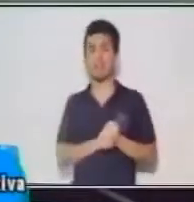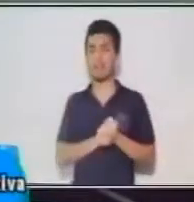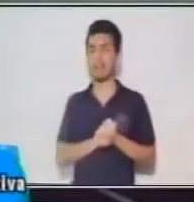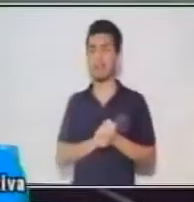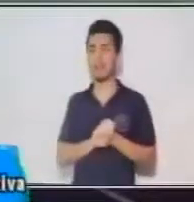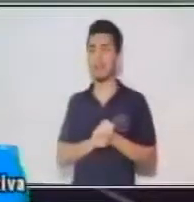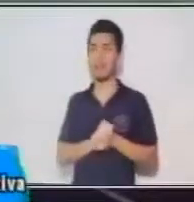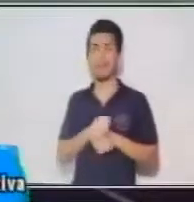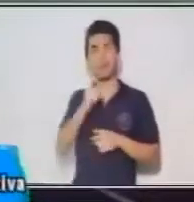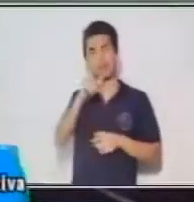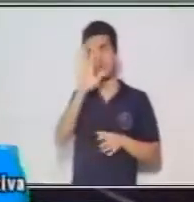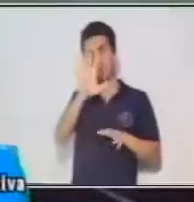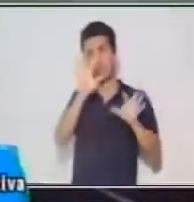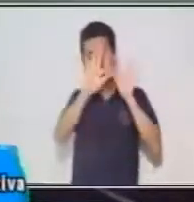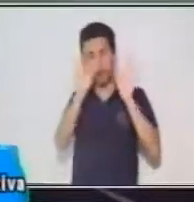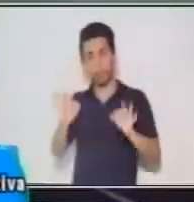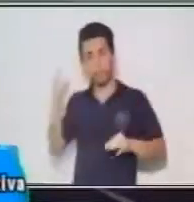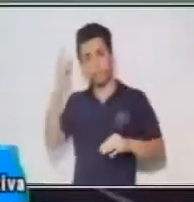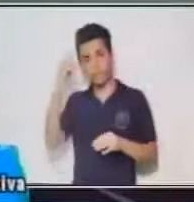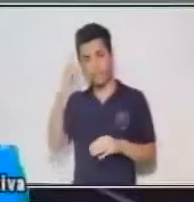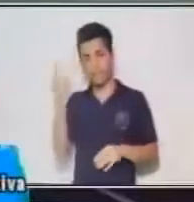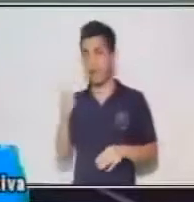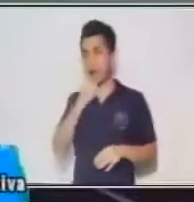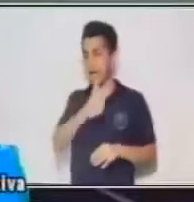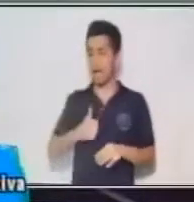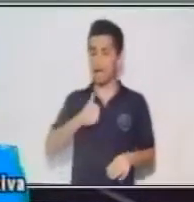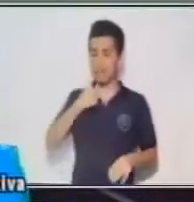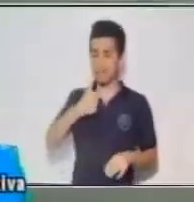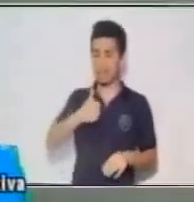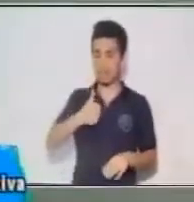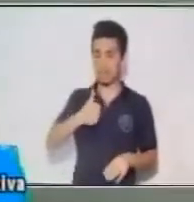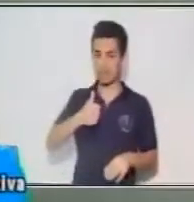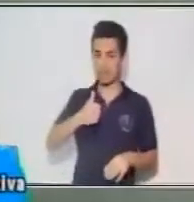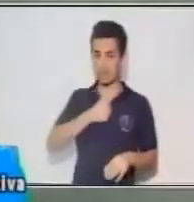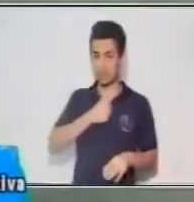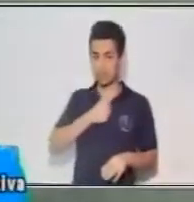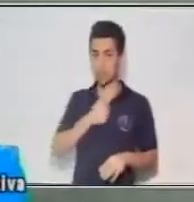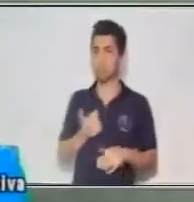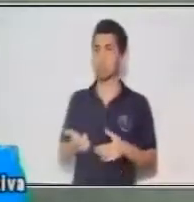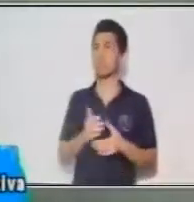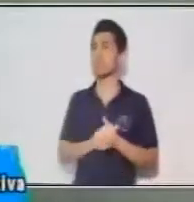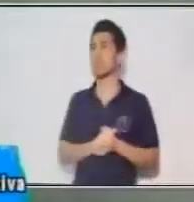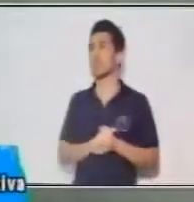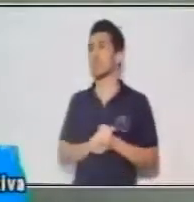un pensamiento, puede ser una actitud, puede ser también